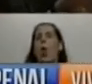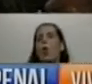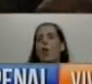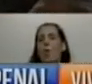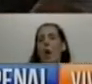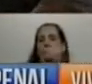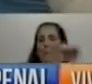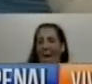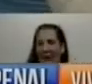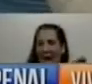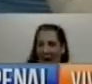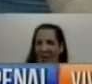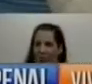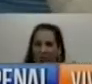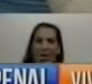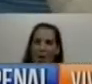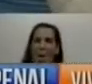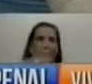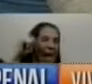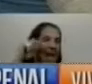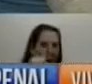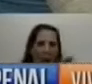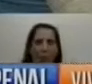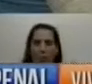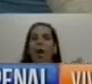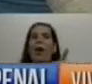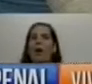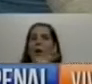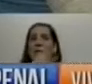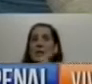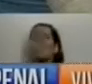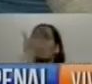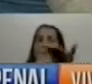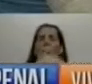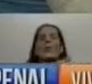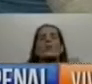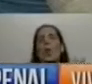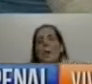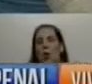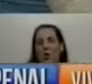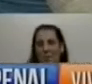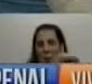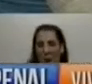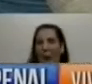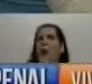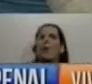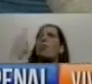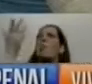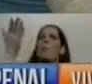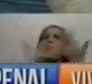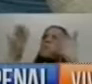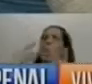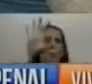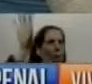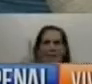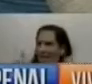trámites para tener que decidir una sentencia. Se trata también de